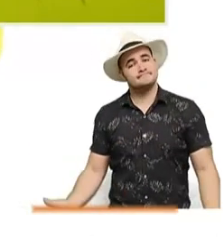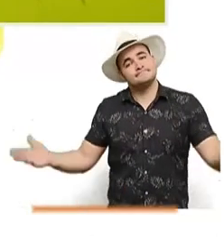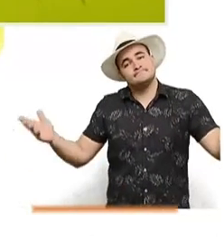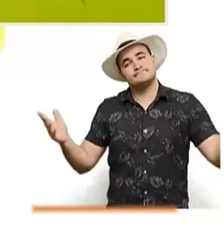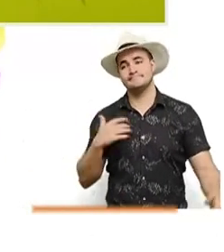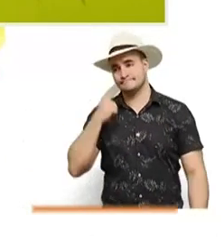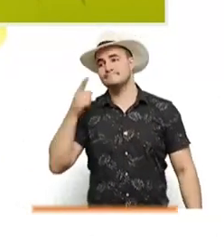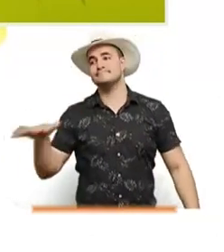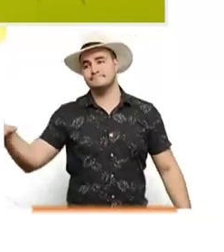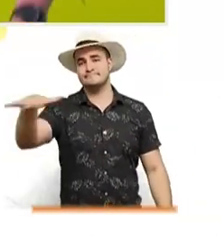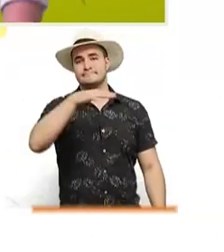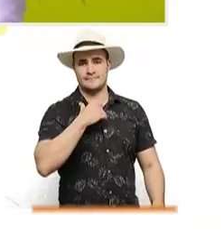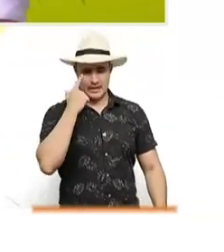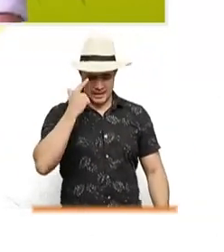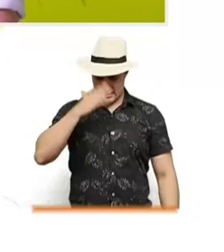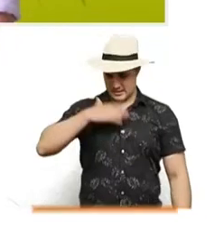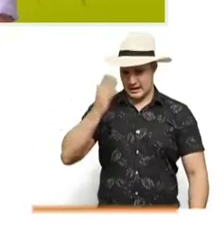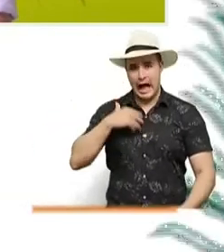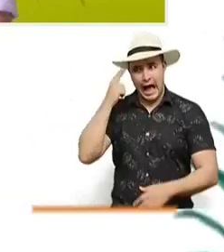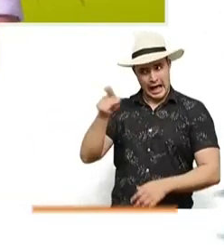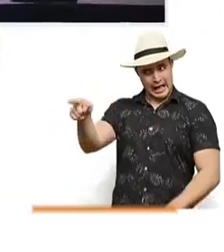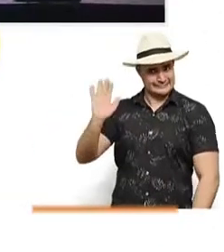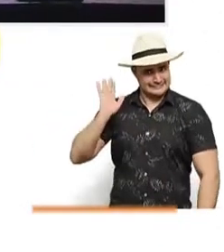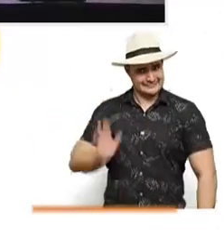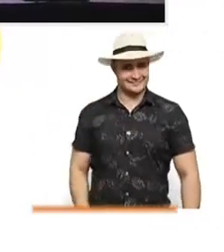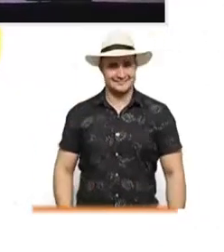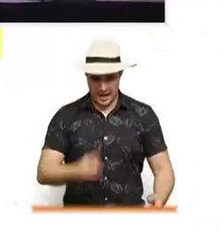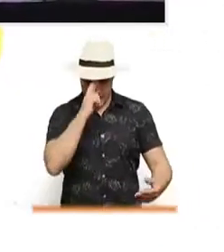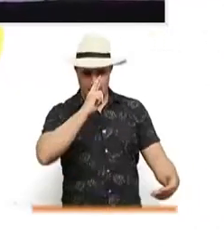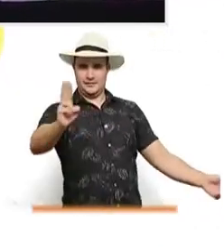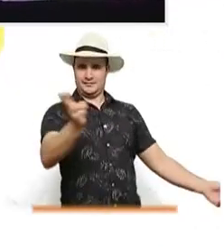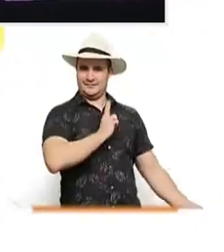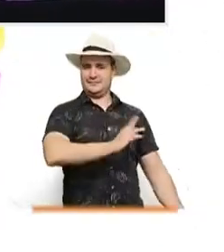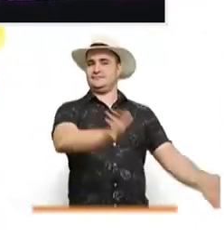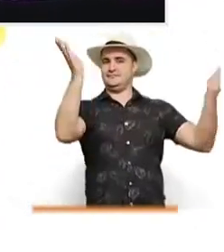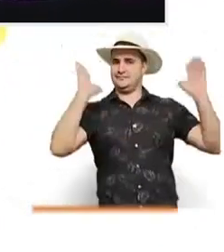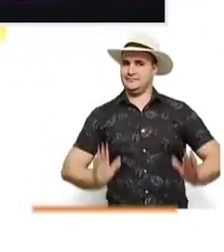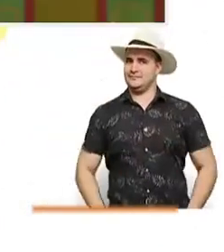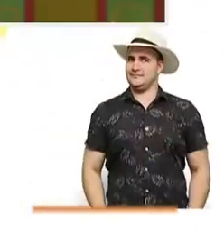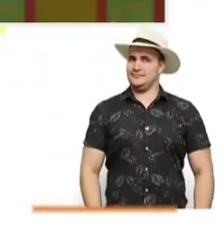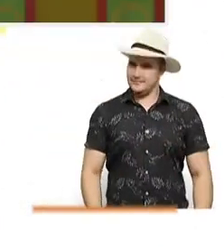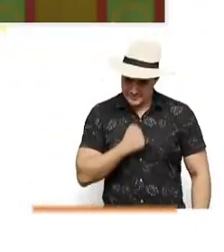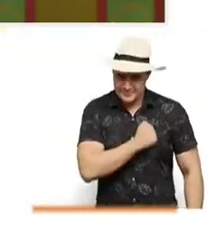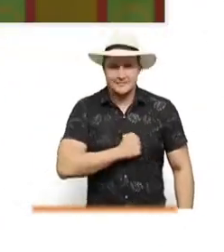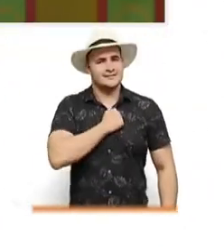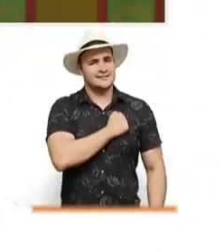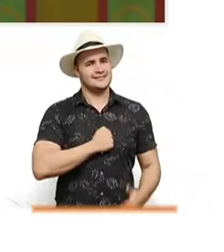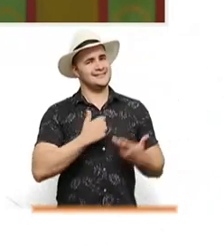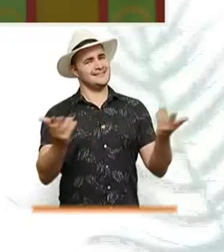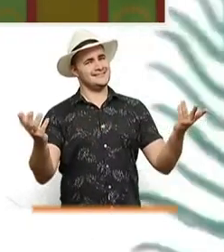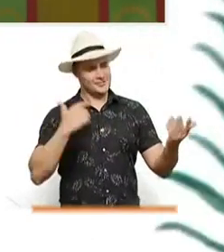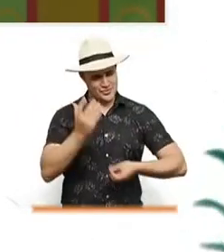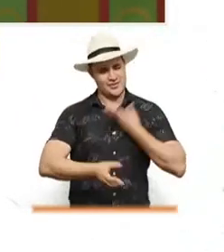mirar, pensé que uno era guacuco. Respéteme por favor, qué